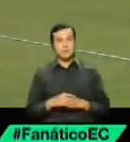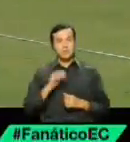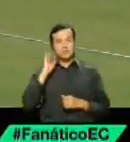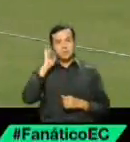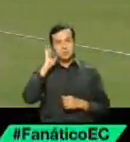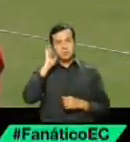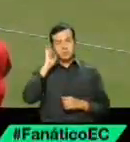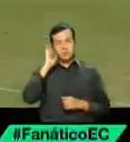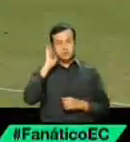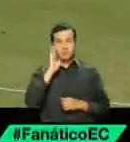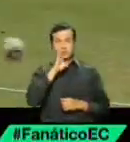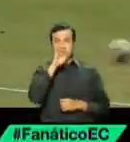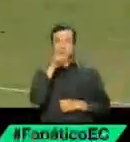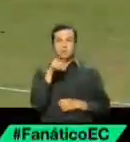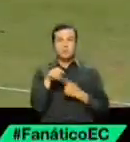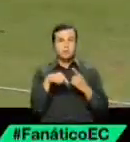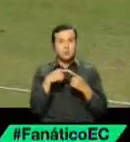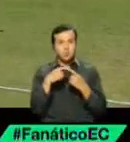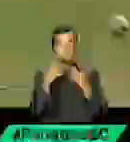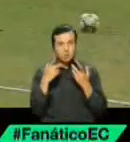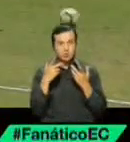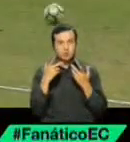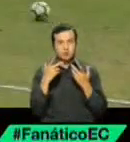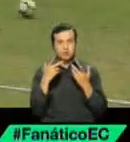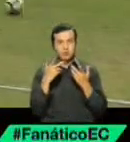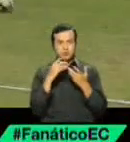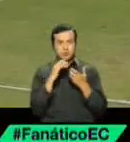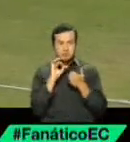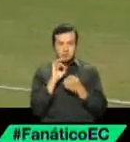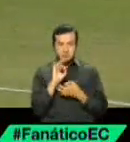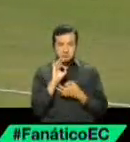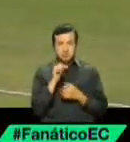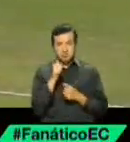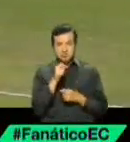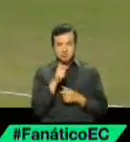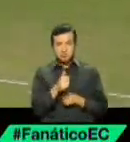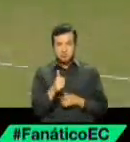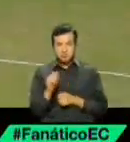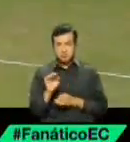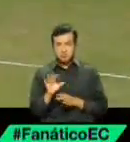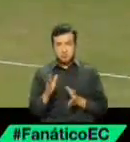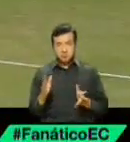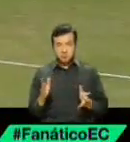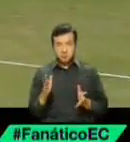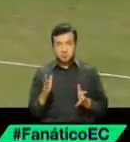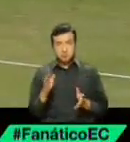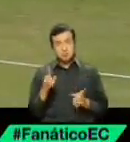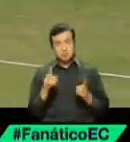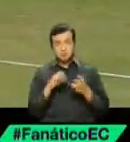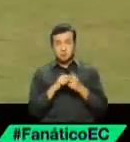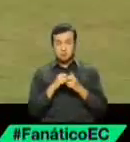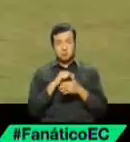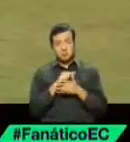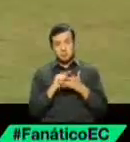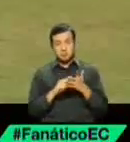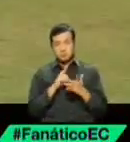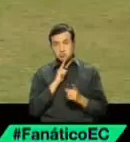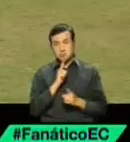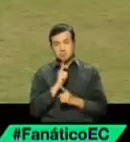siempre cuando no se está por un buen momento, salen a flote muchas cosas y pues está